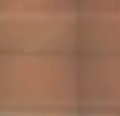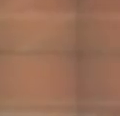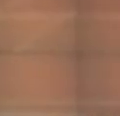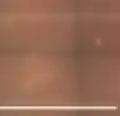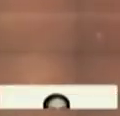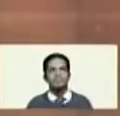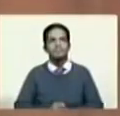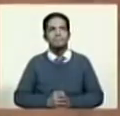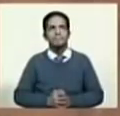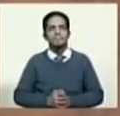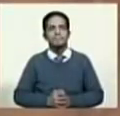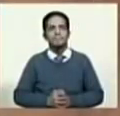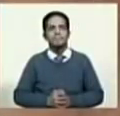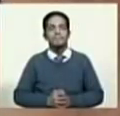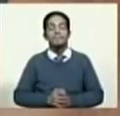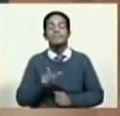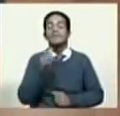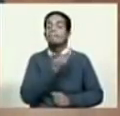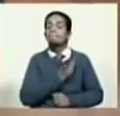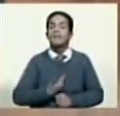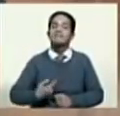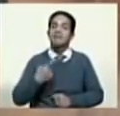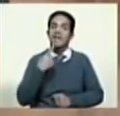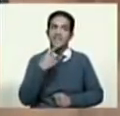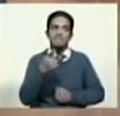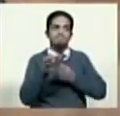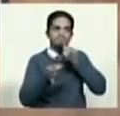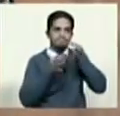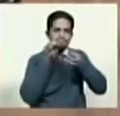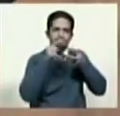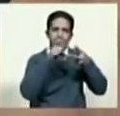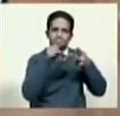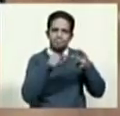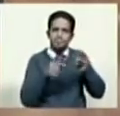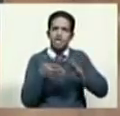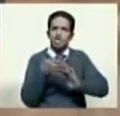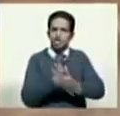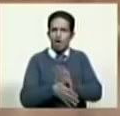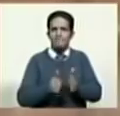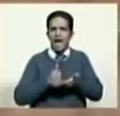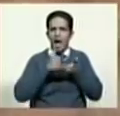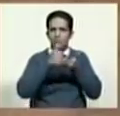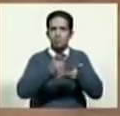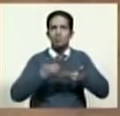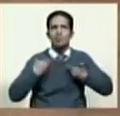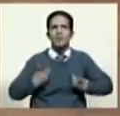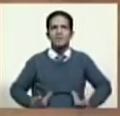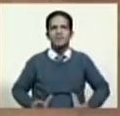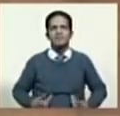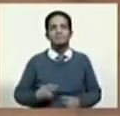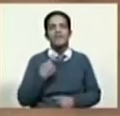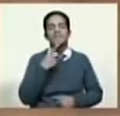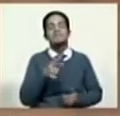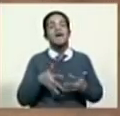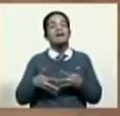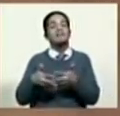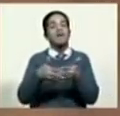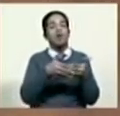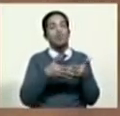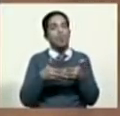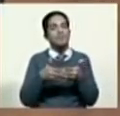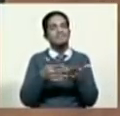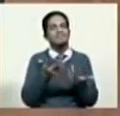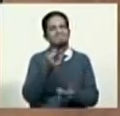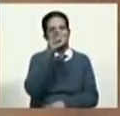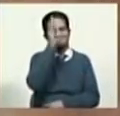ha dicho el jefe de Estado detallando lo que ocurre con esa supuesta ayuda humanitaria. Ha dicho que los Estados Unidos tienen un doble rasero, que el jefe